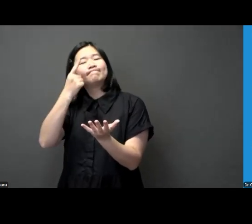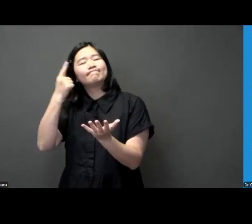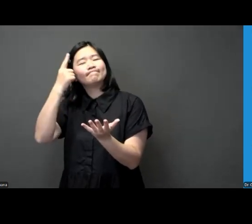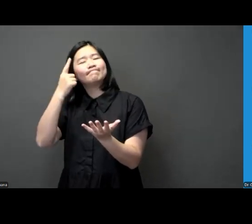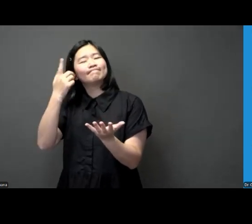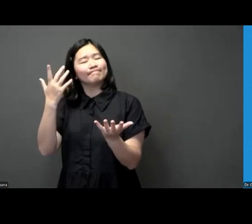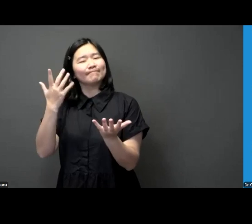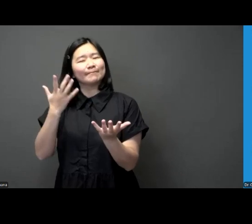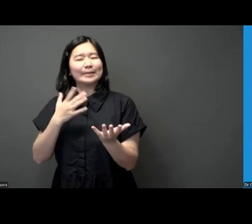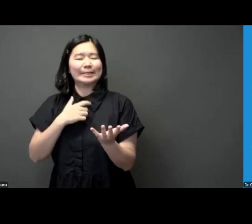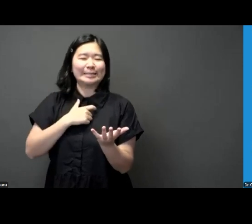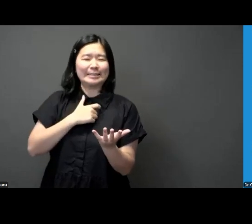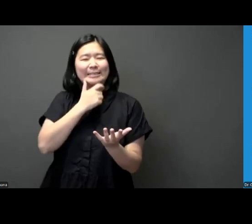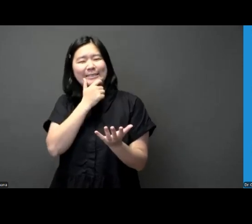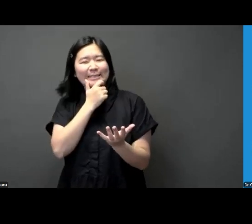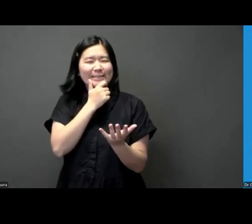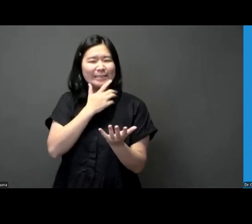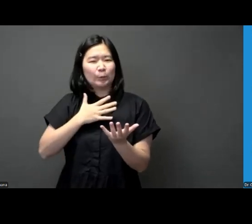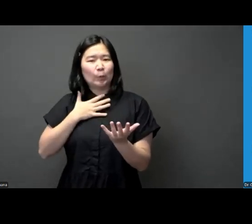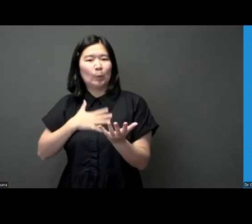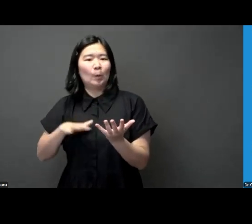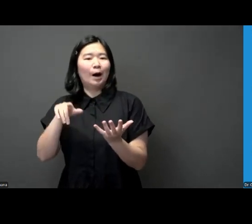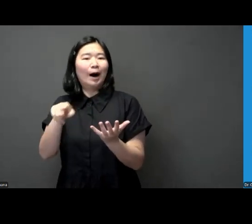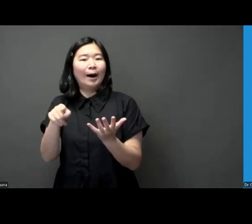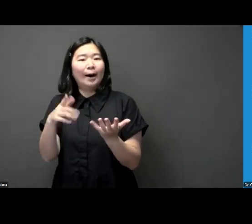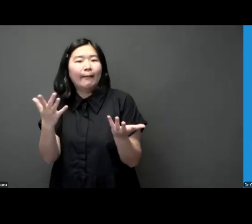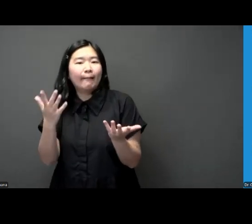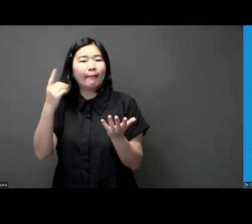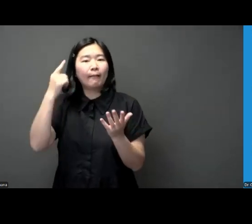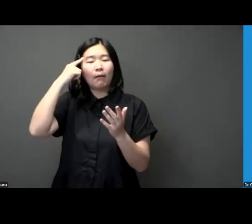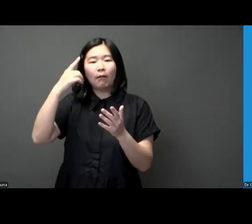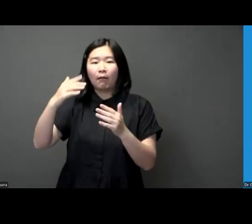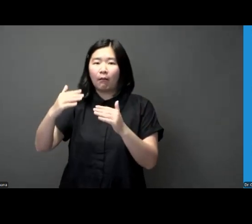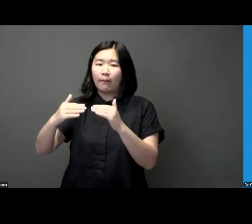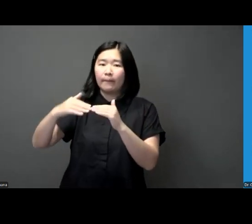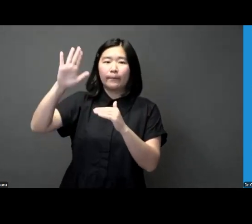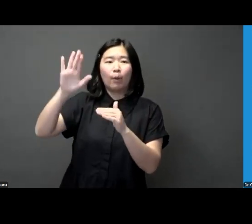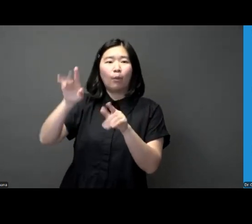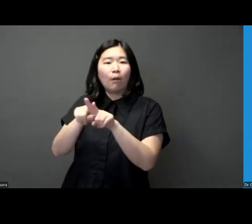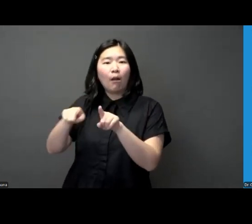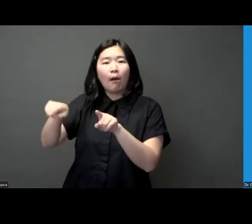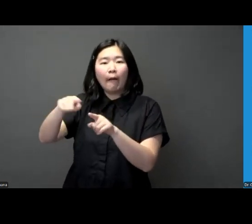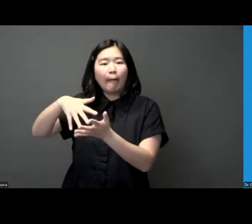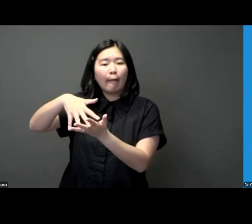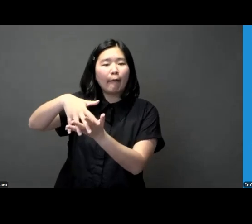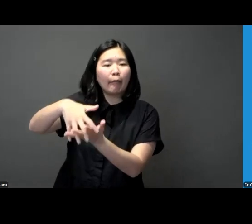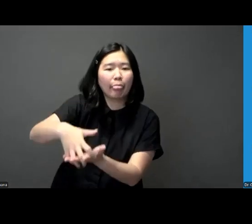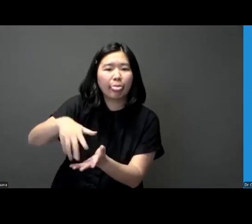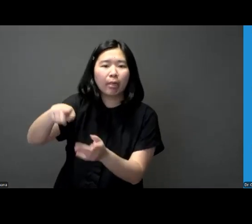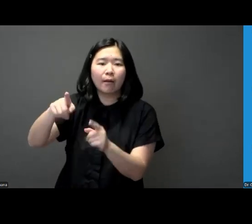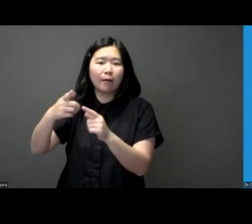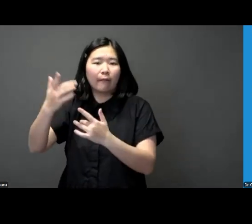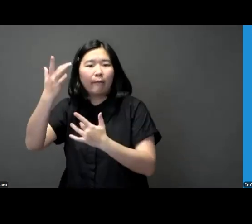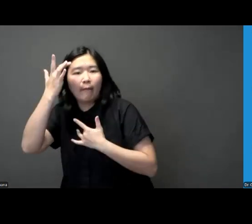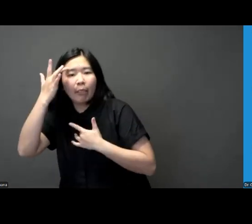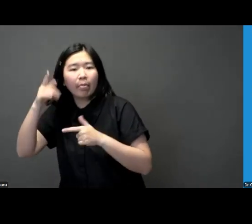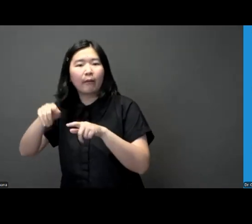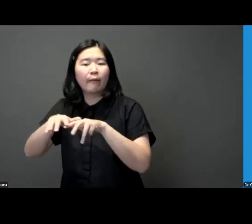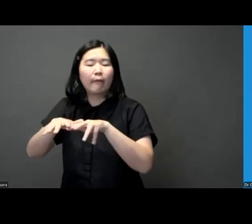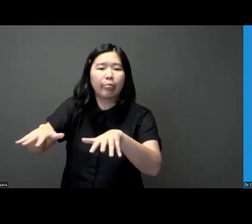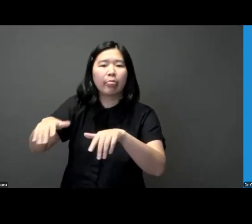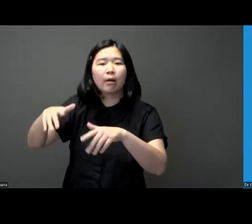condición, sino los factores subyacentes que aumentan la vulnerabilidad. Así que al enfrentar estos determinantes sociales de la